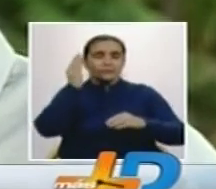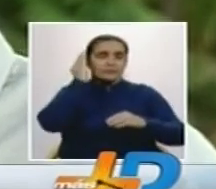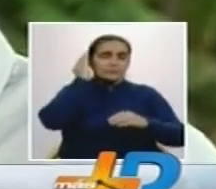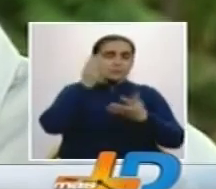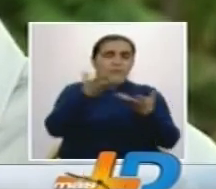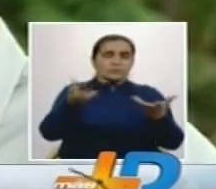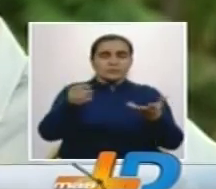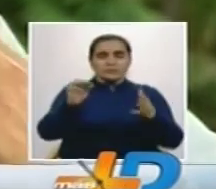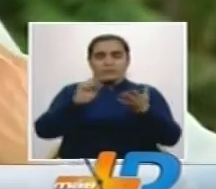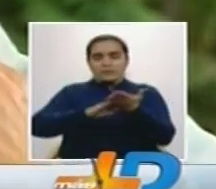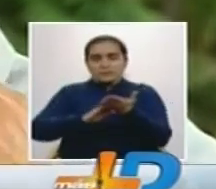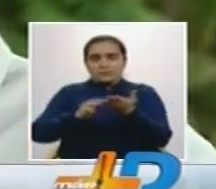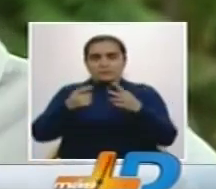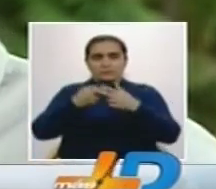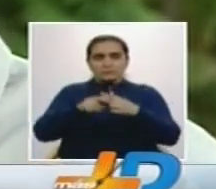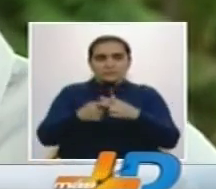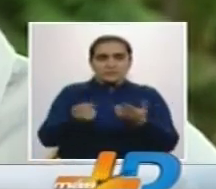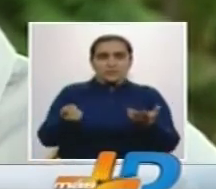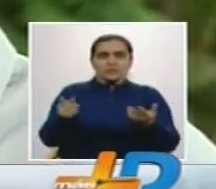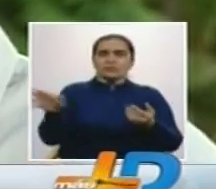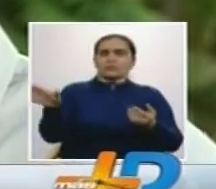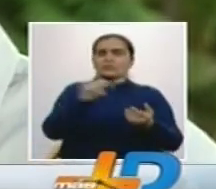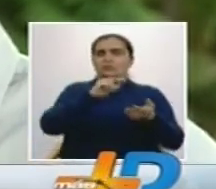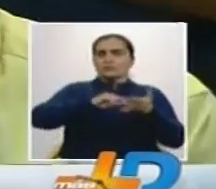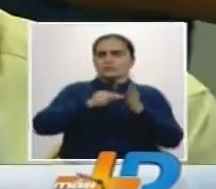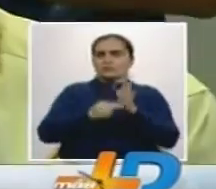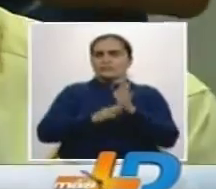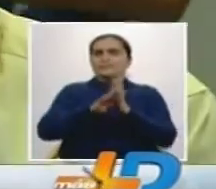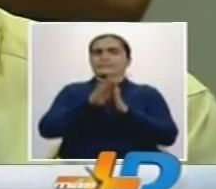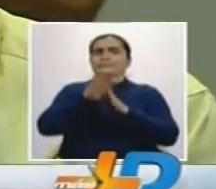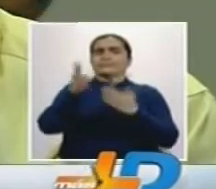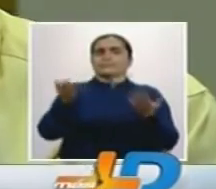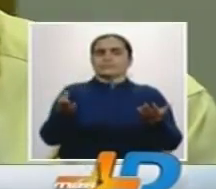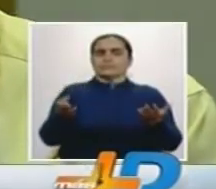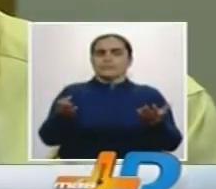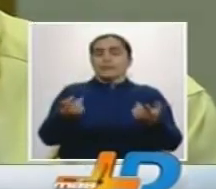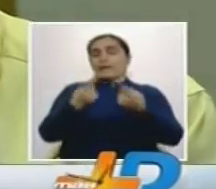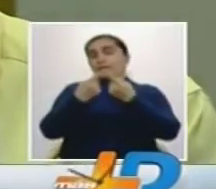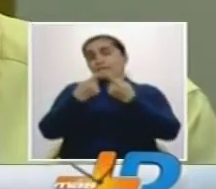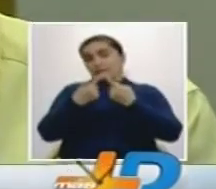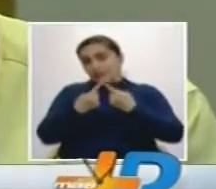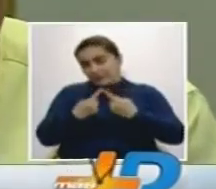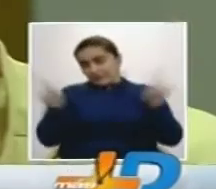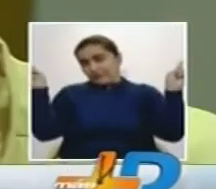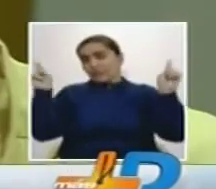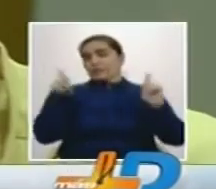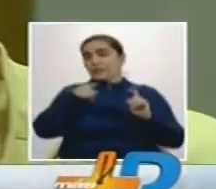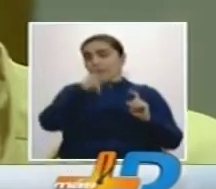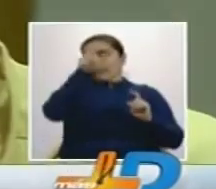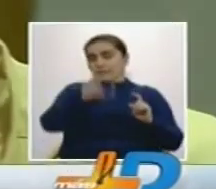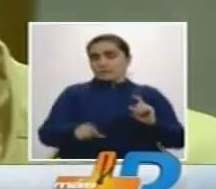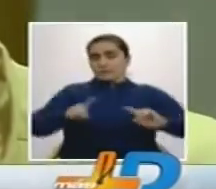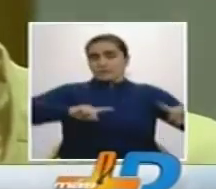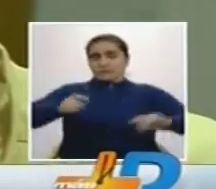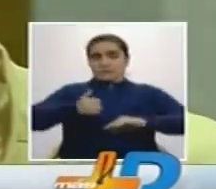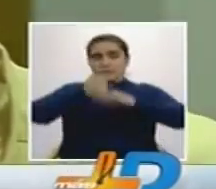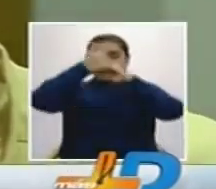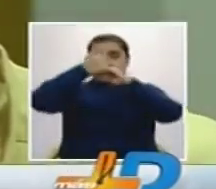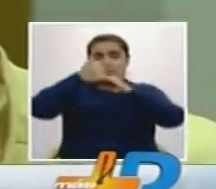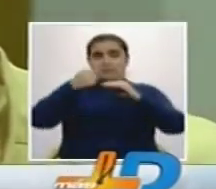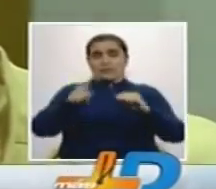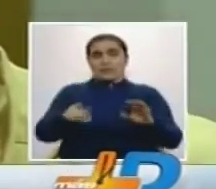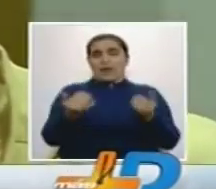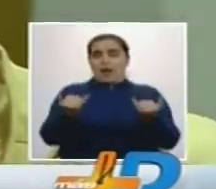instalación, de reparación, están en la tendencia a la alza. Pero otra cosa piensa Oscar Pardo, quien a partir de la fecha regresa a sus labores académicas